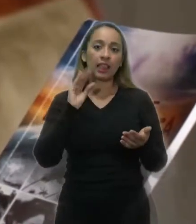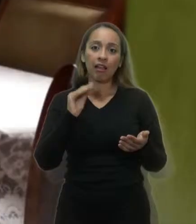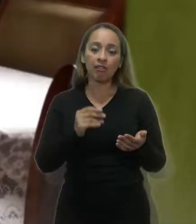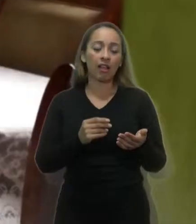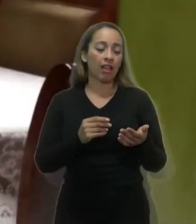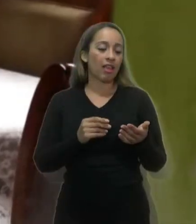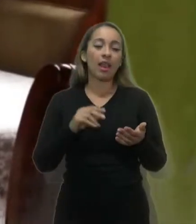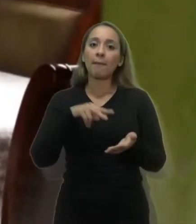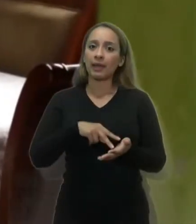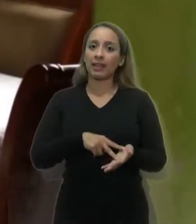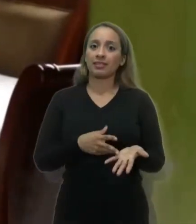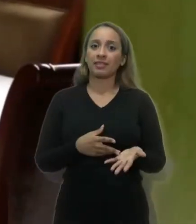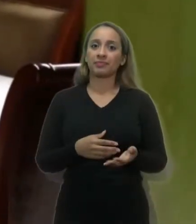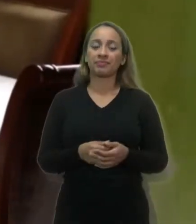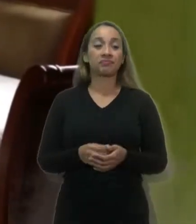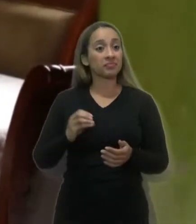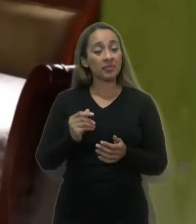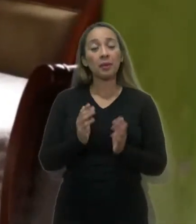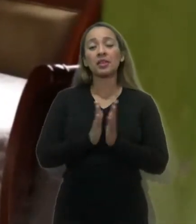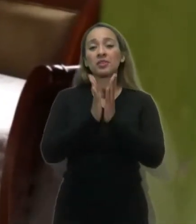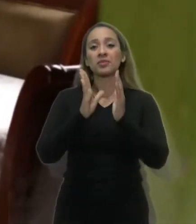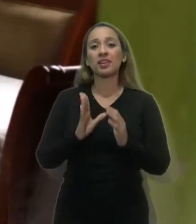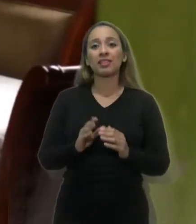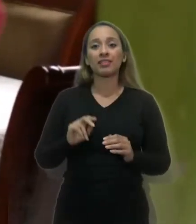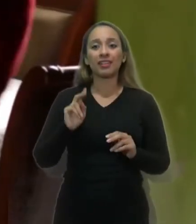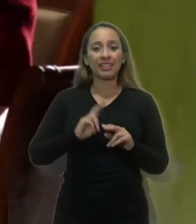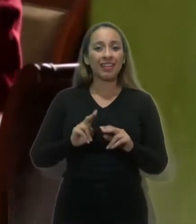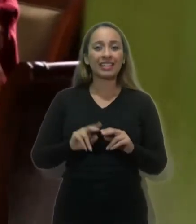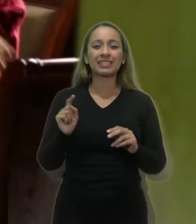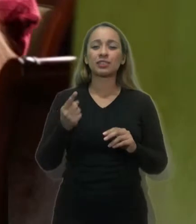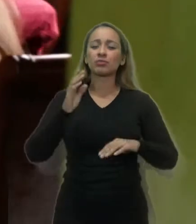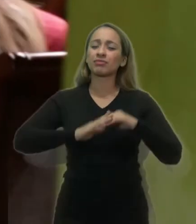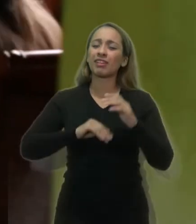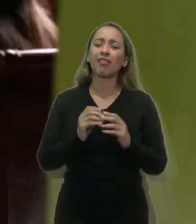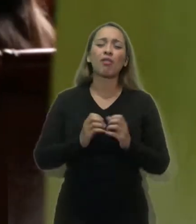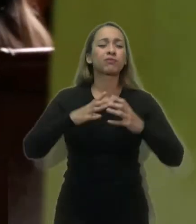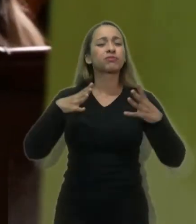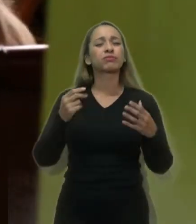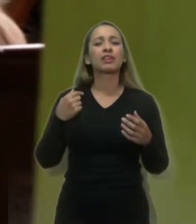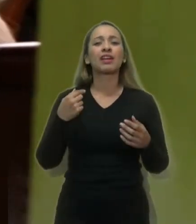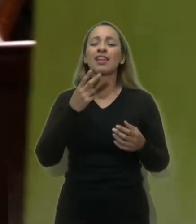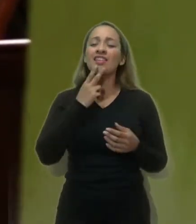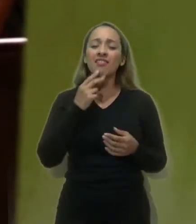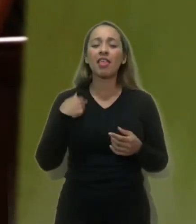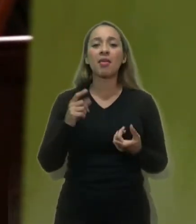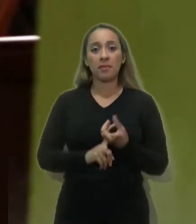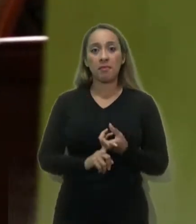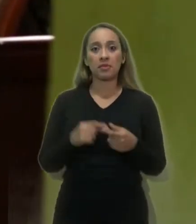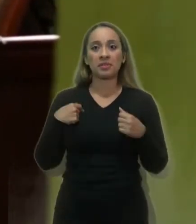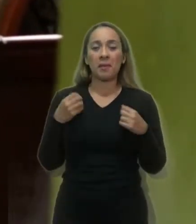El Espíritu Santo estaba haciendo una obra extraordinaria en la vida de mi marido. Y eso me impresionó el corazón.